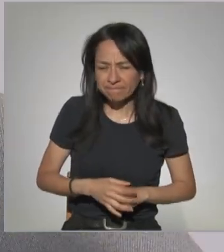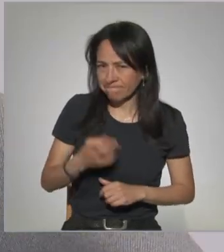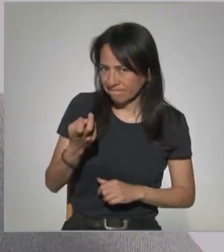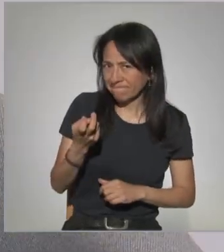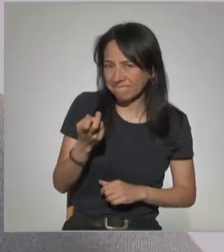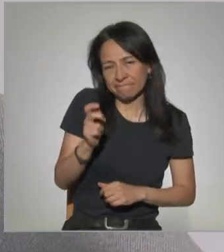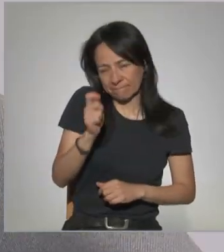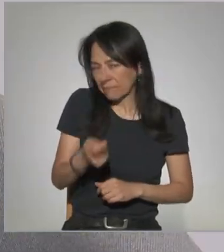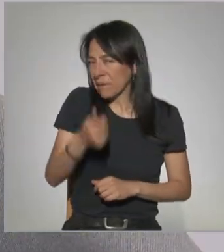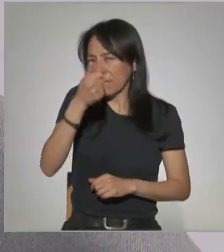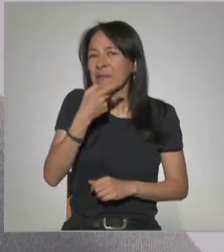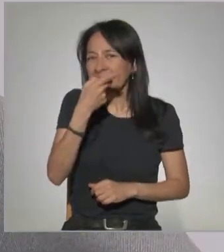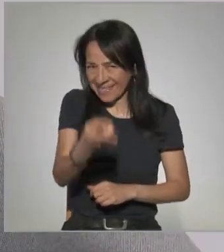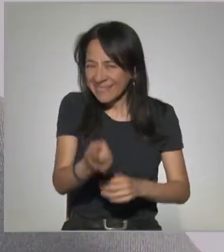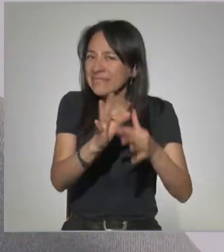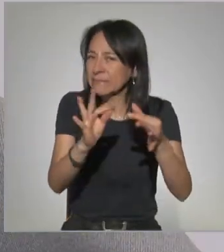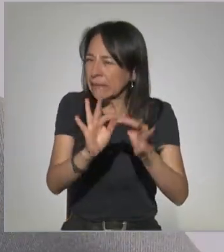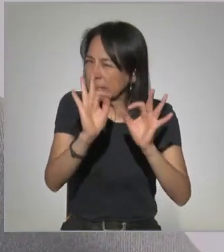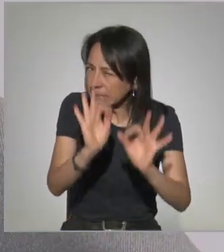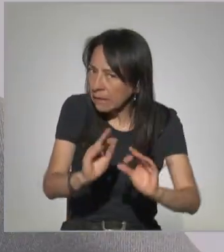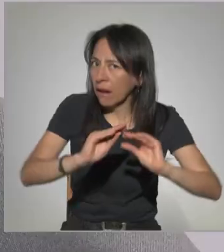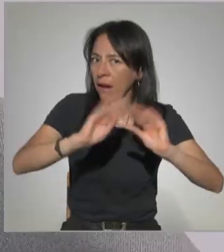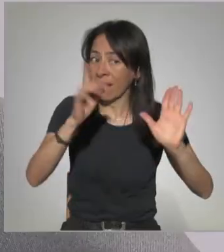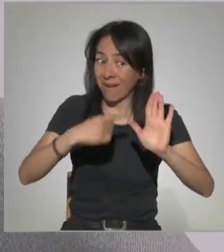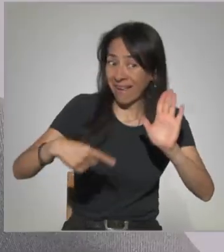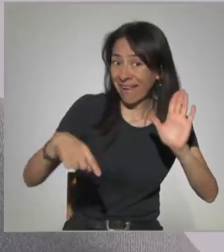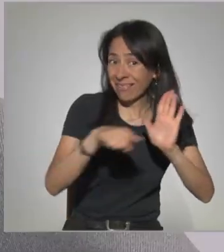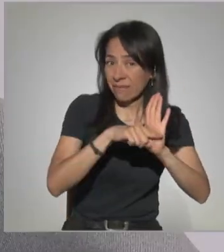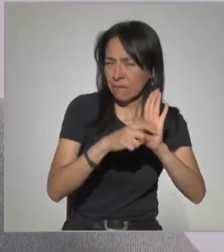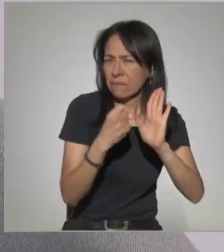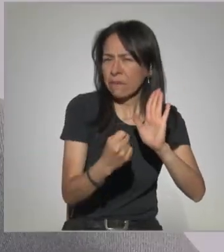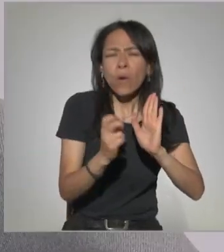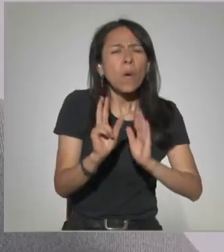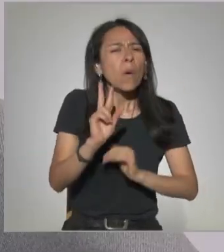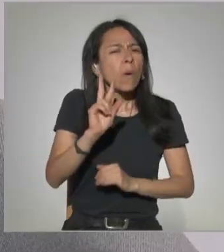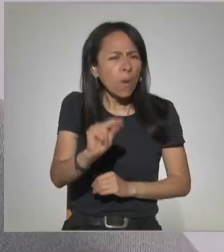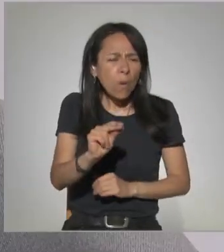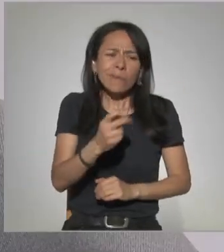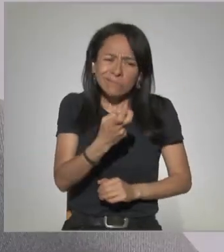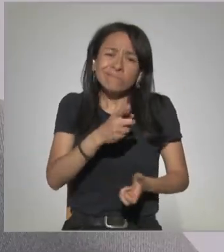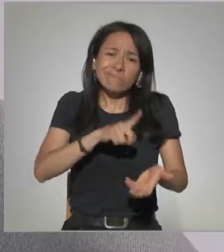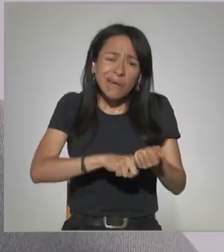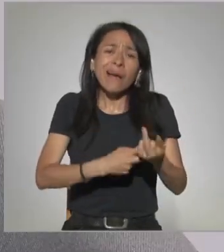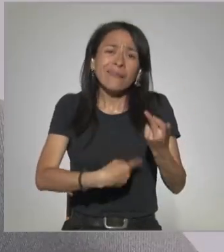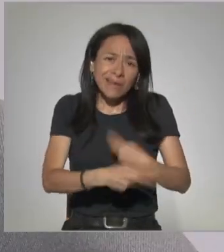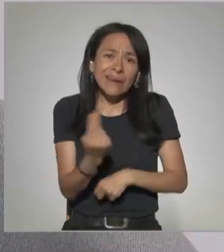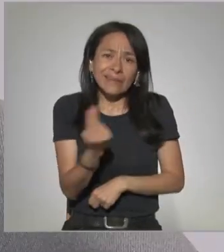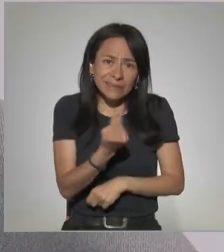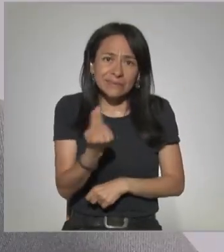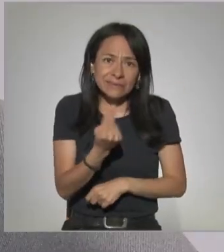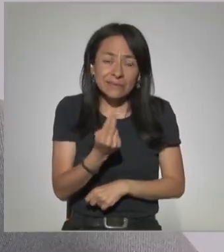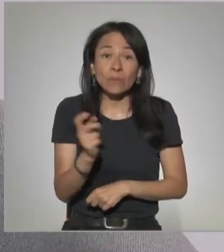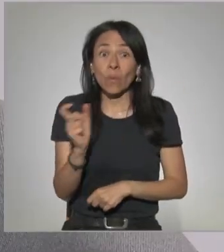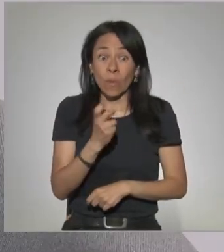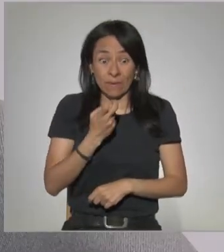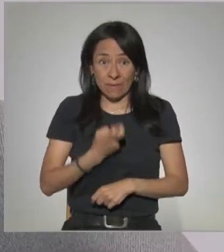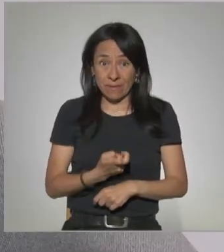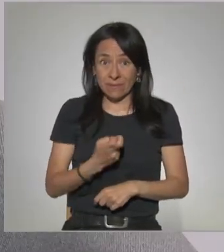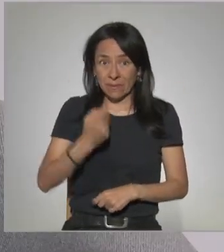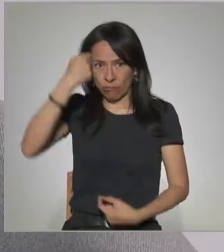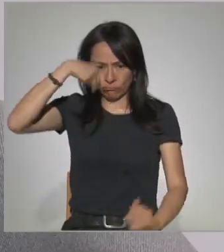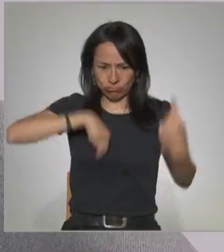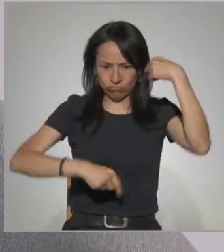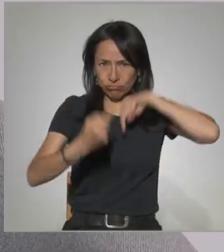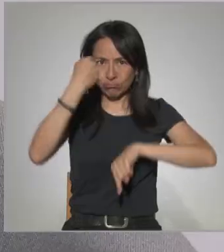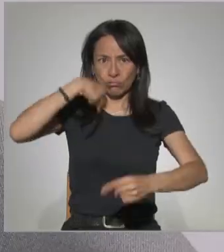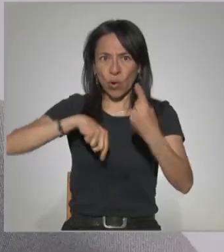es negativo, ¿no? Sí lo requerimos, o sea, pensemos, por ejemplo, cuando hay una deficiencia de esta hormona,